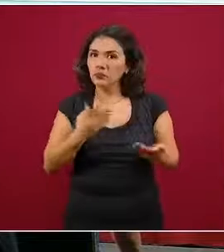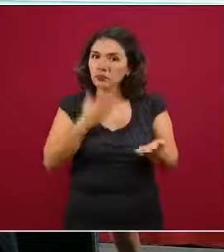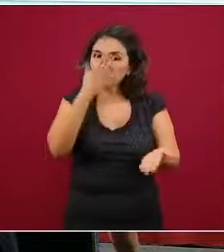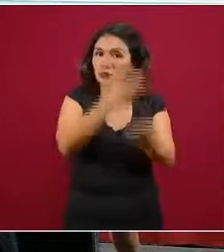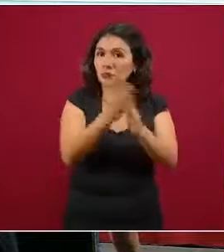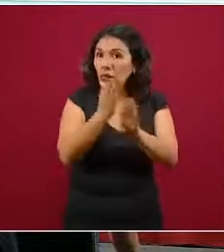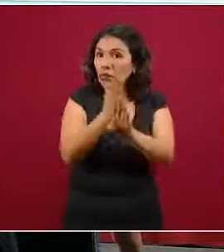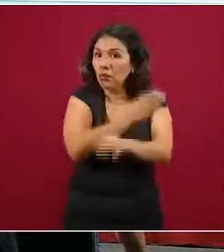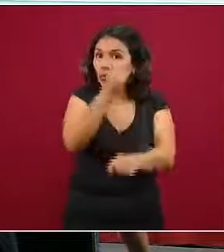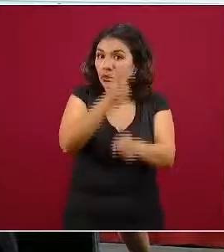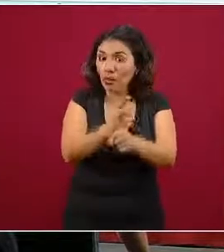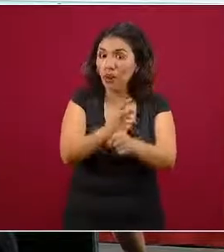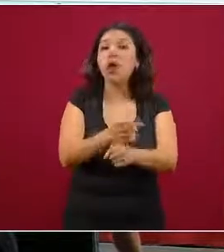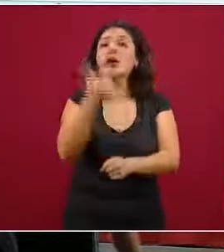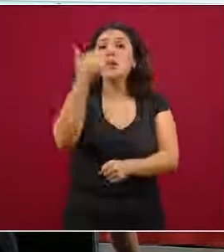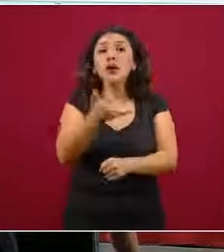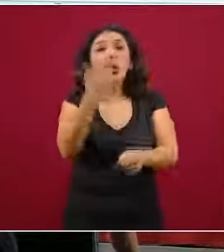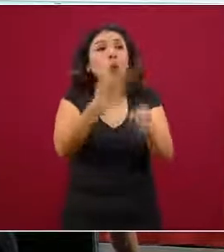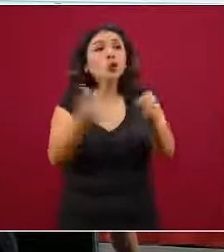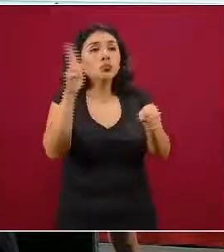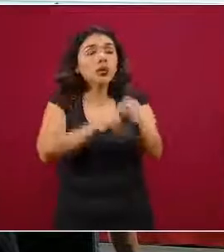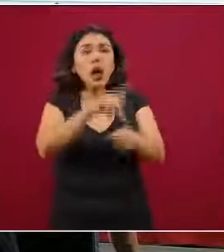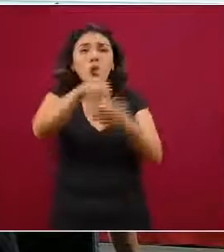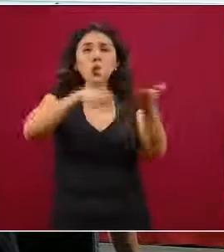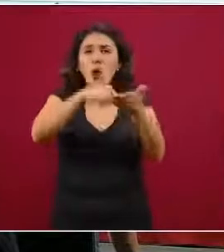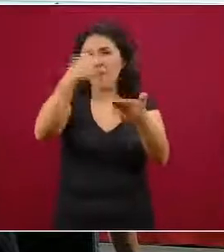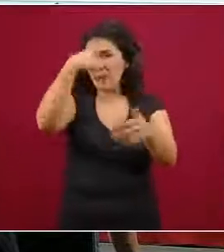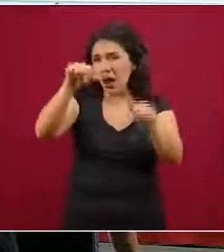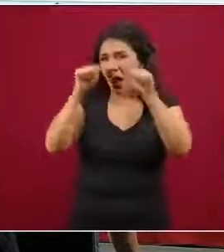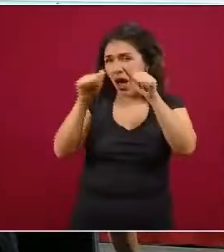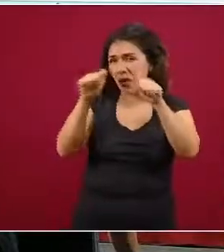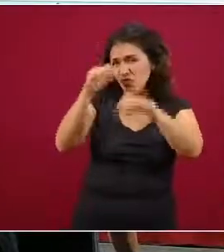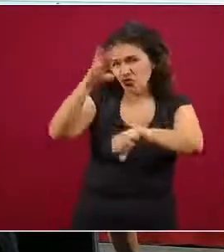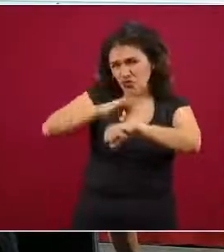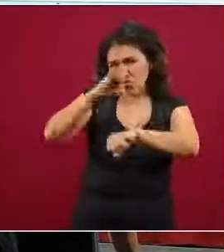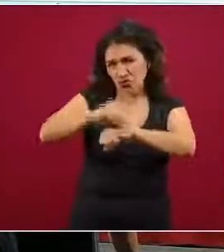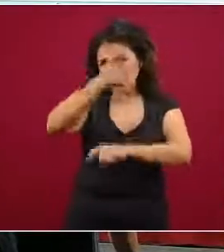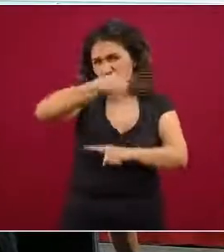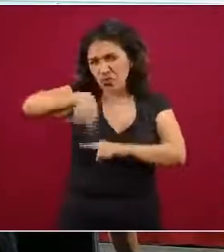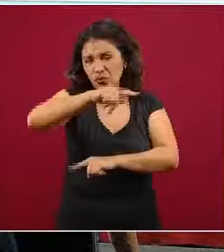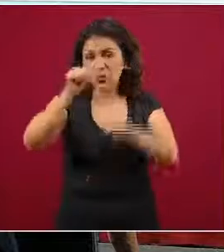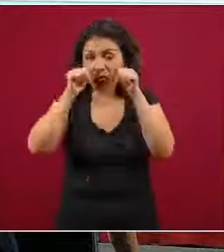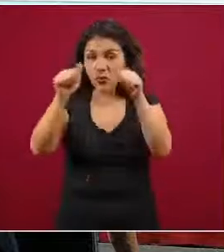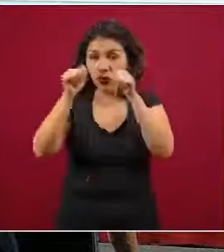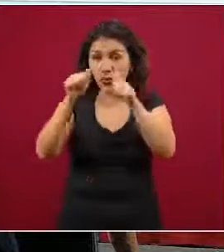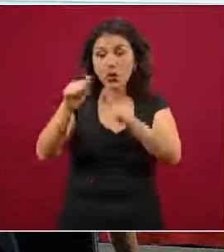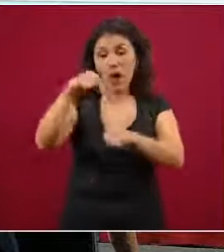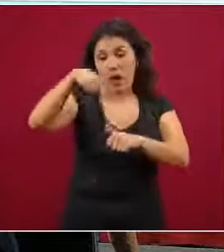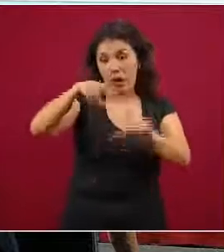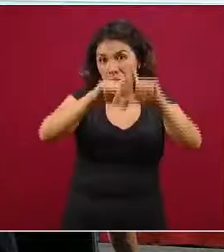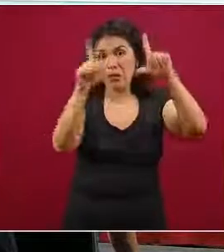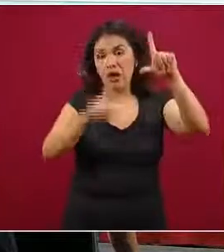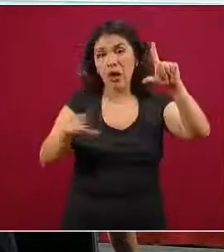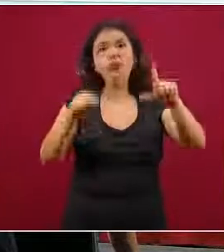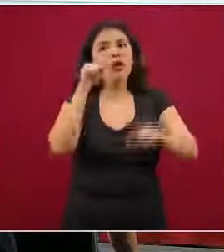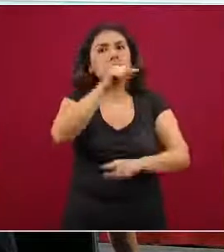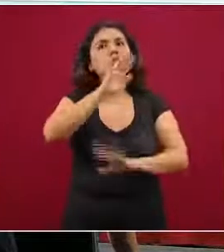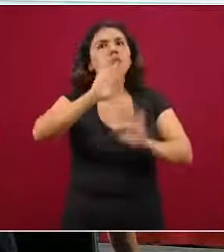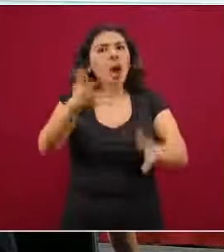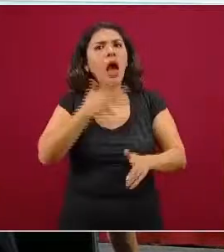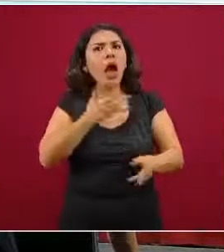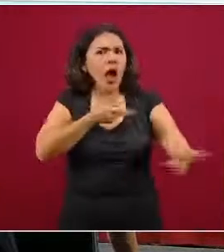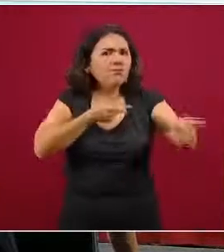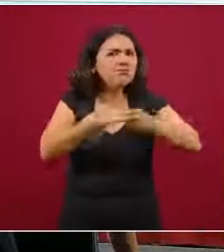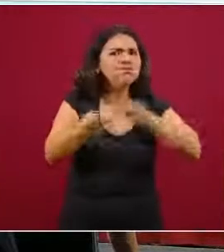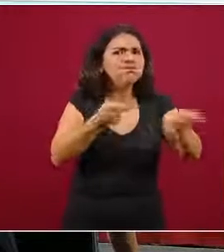además los hospitales y los servicios, las unidades de atención a nivel nacional han sido